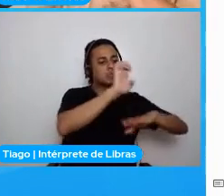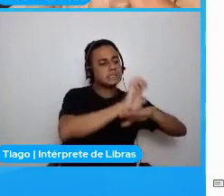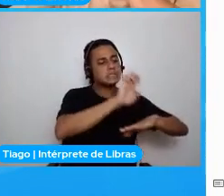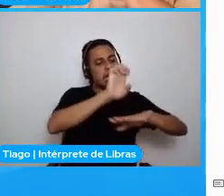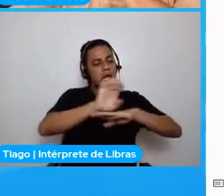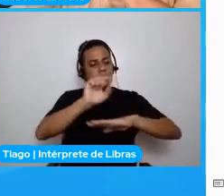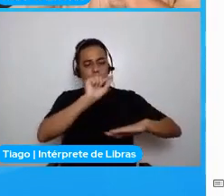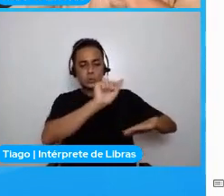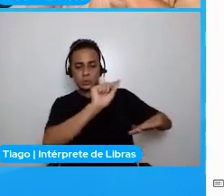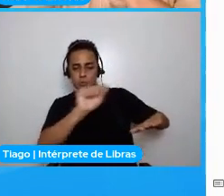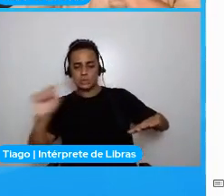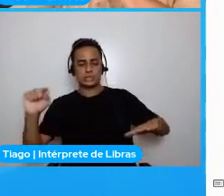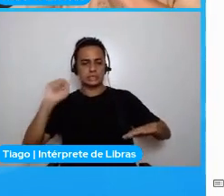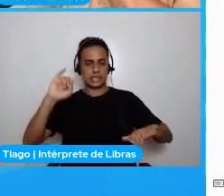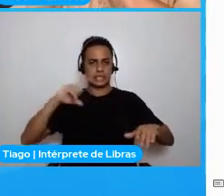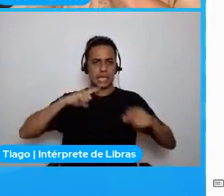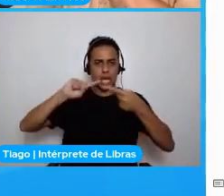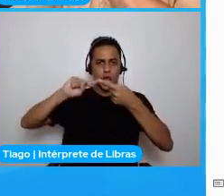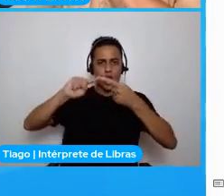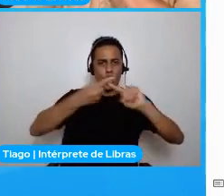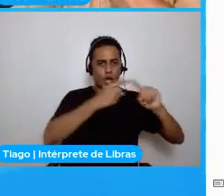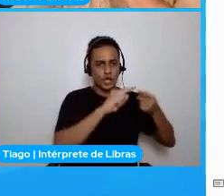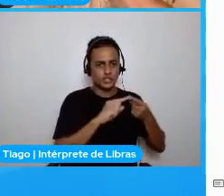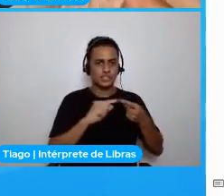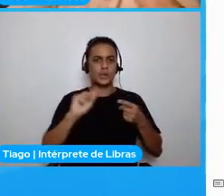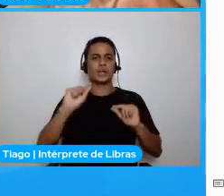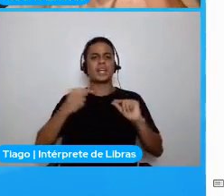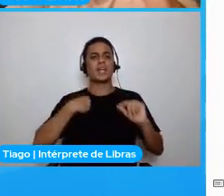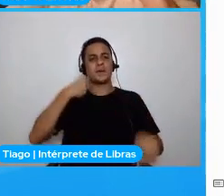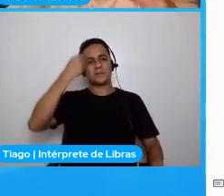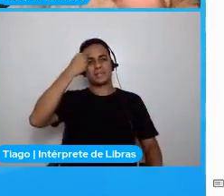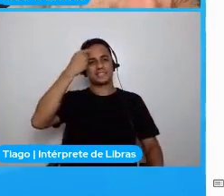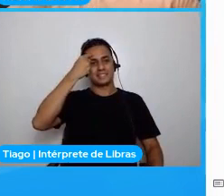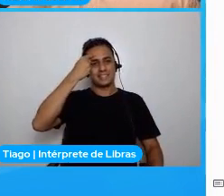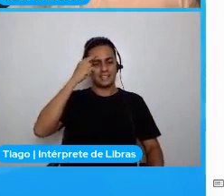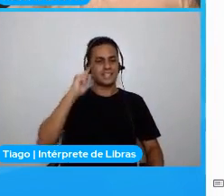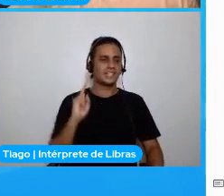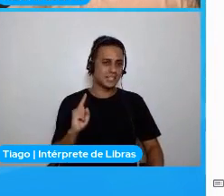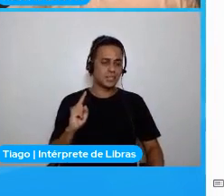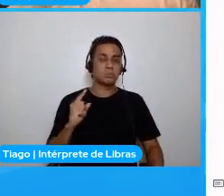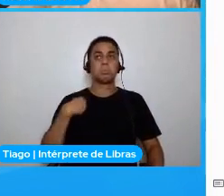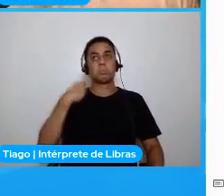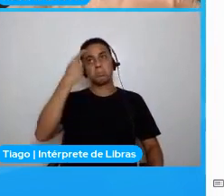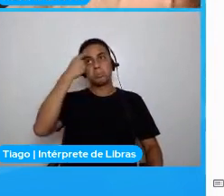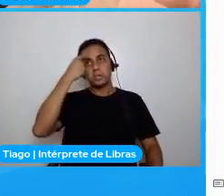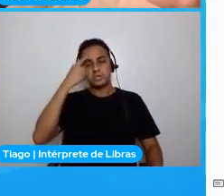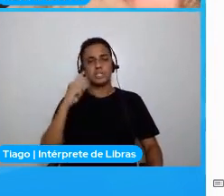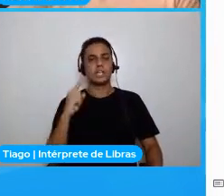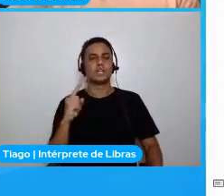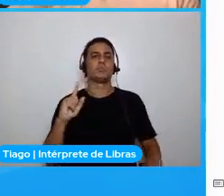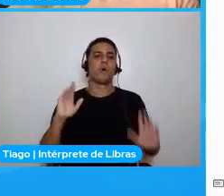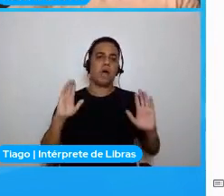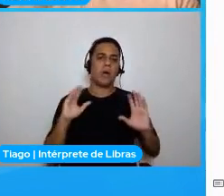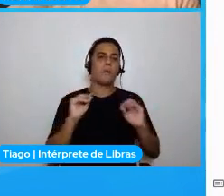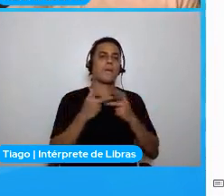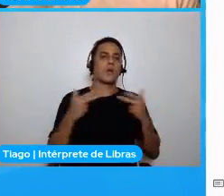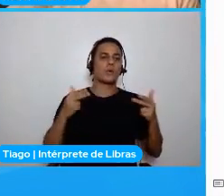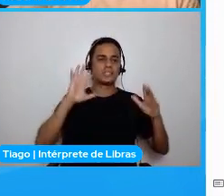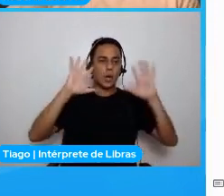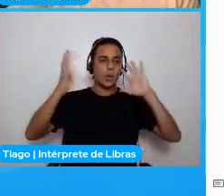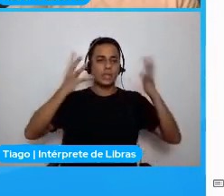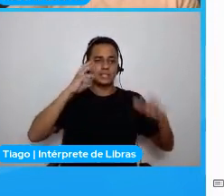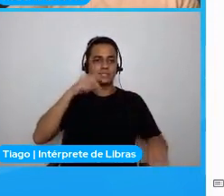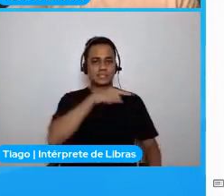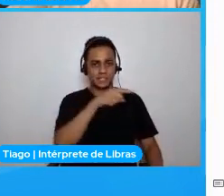tiene una lógica esto que estoy yo pensando de que puede ser que algo haya sucedido aquí, ¿no?